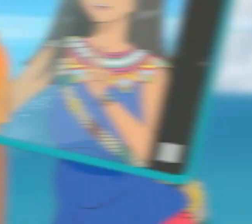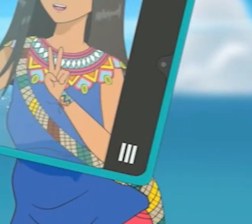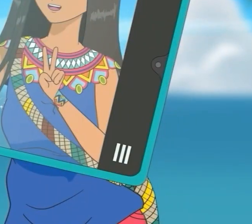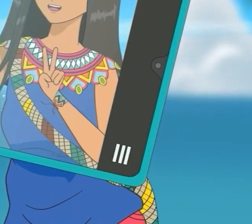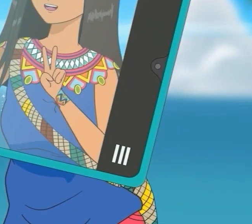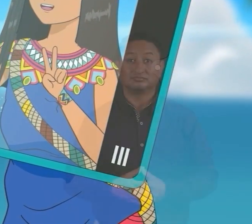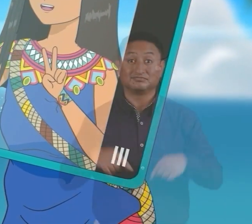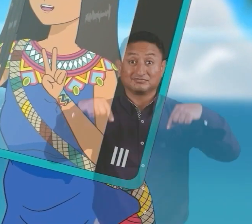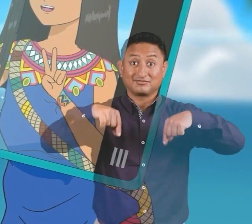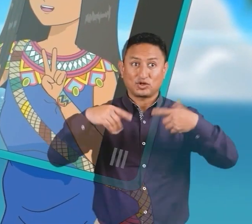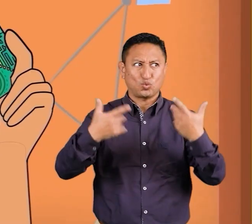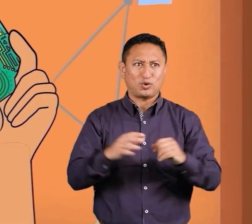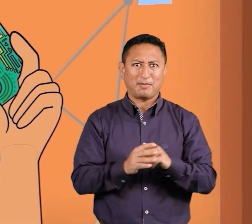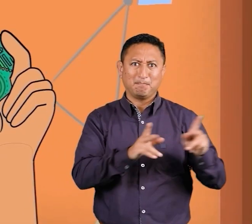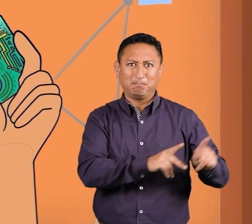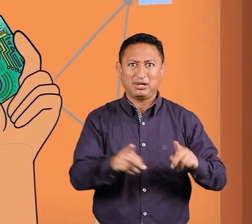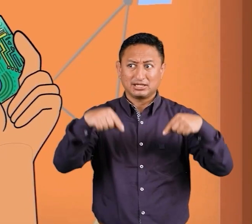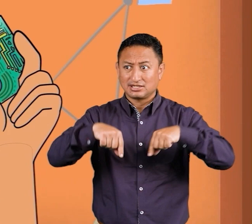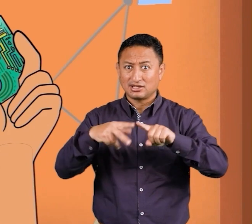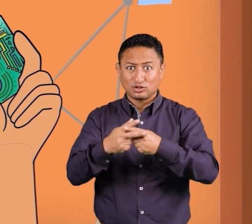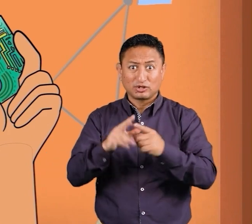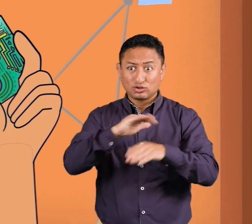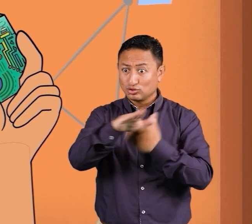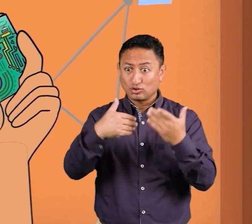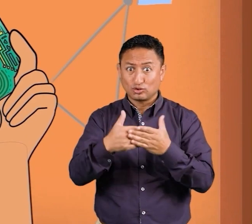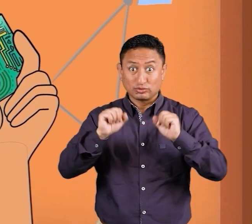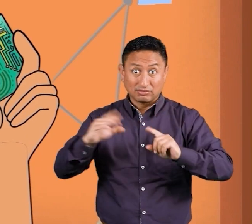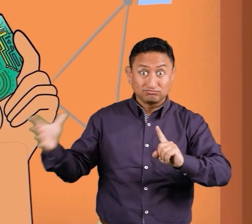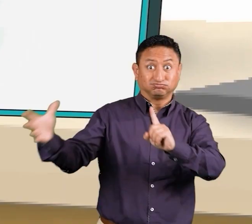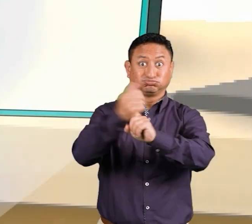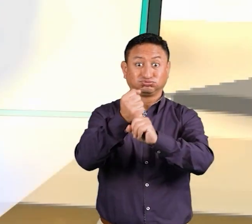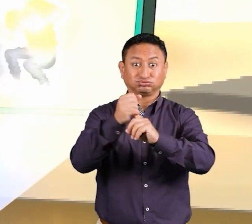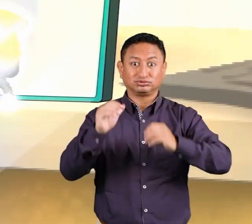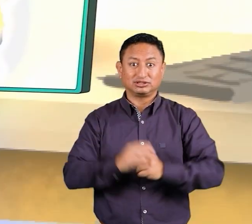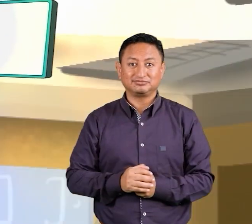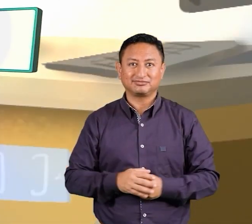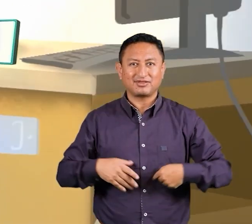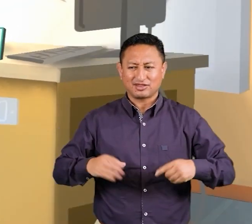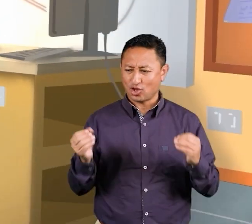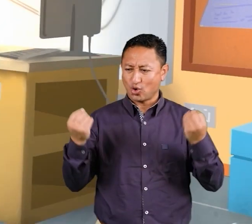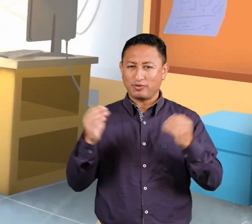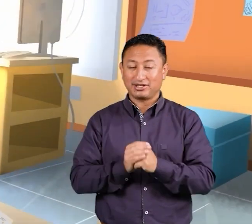¡Chao! Tenemos grandes planes y las herramientas para lograrlos.